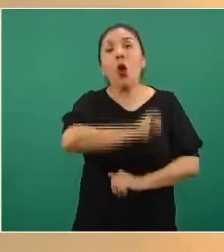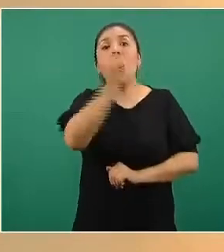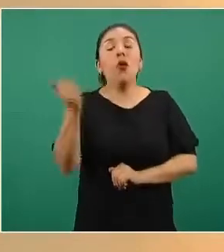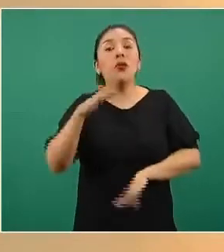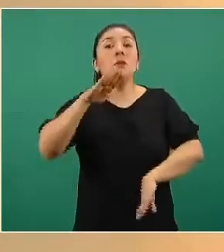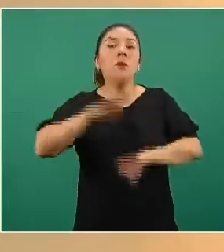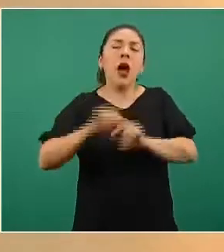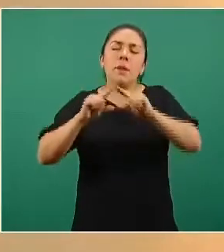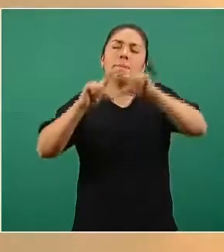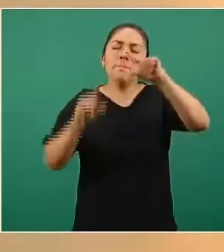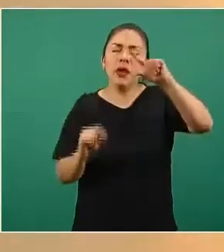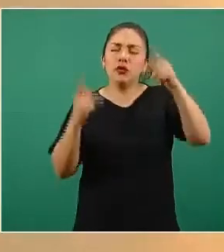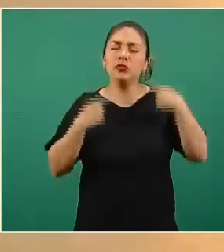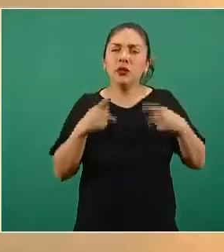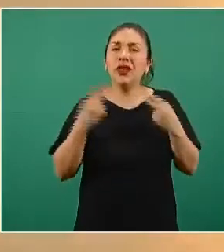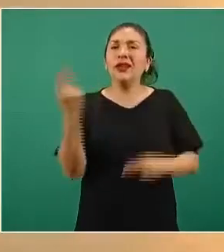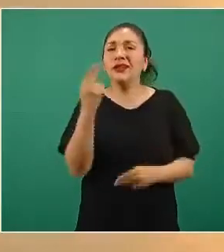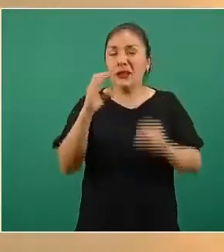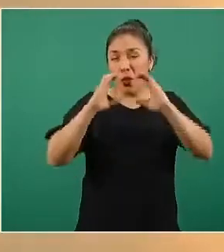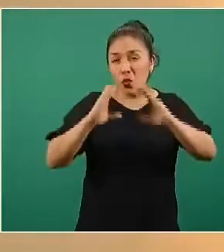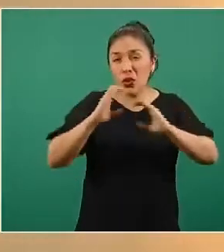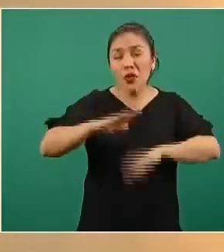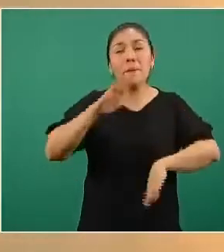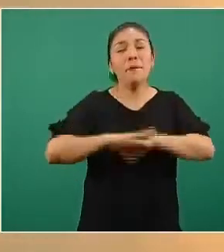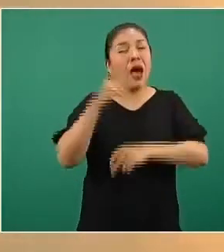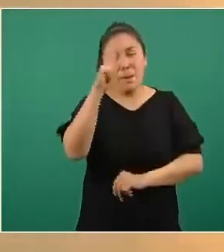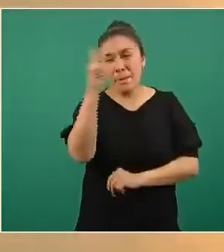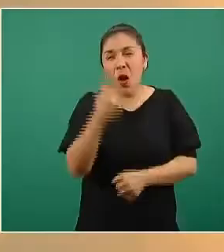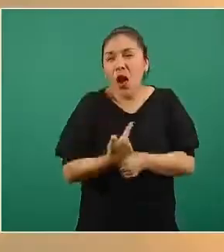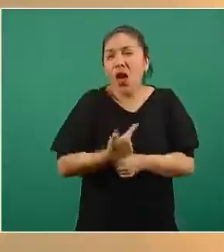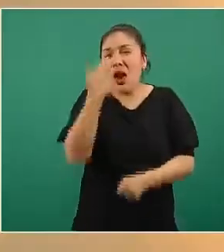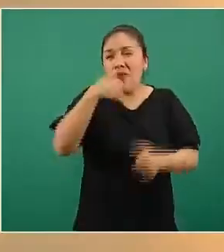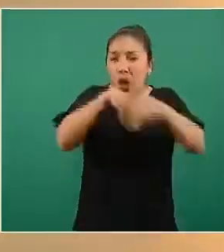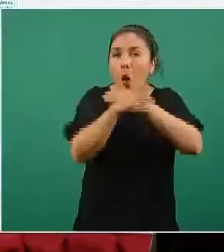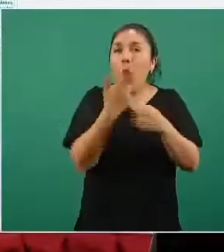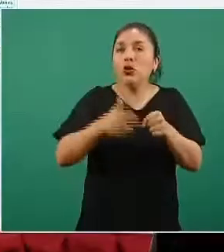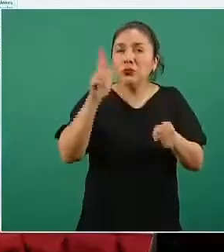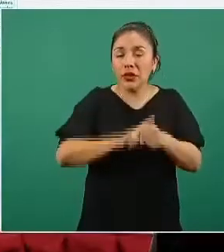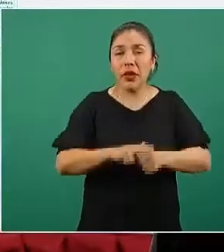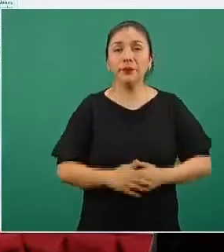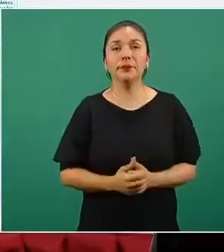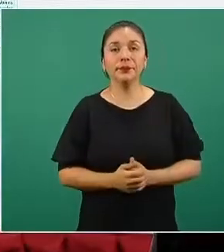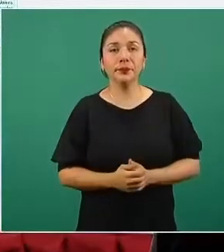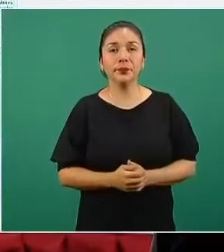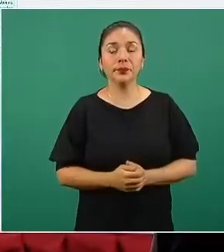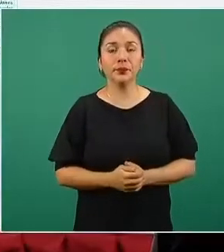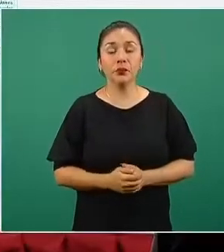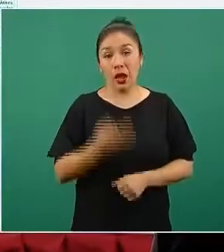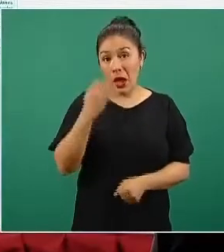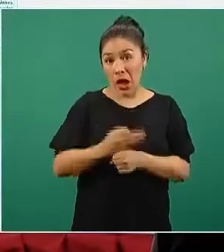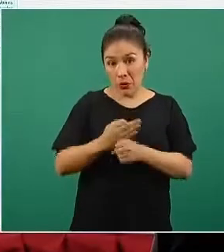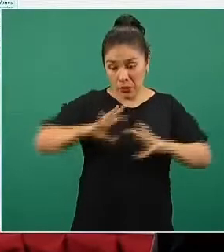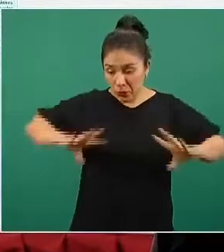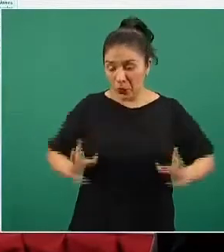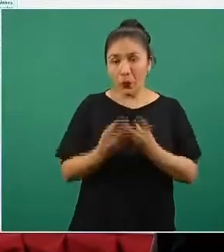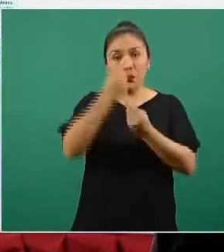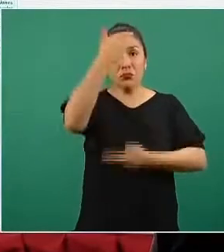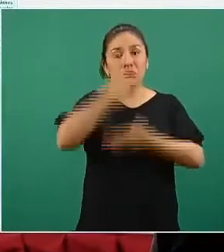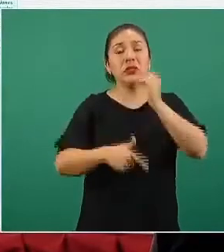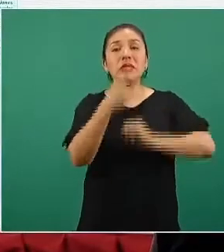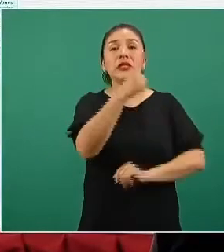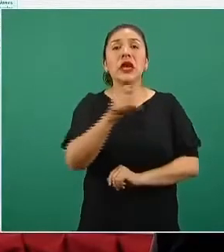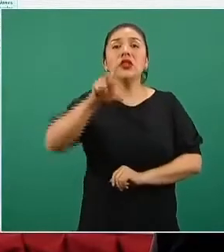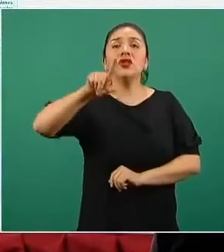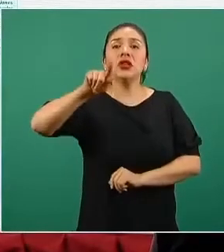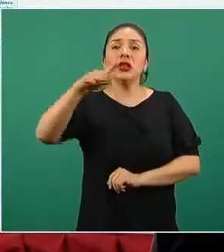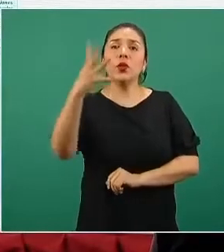requieren de cuidados críticos, cuidados hospitalarios. Hemos tenido un total de